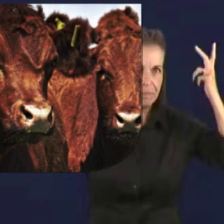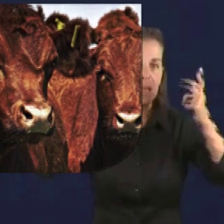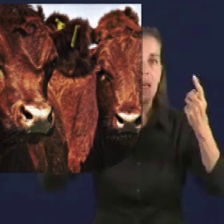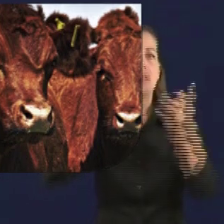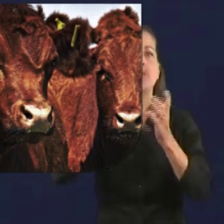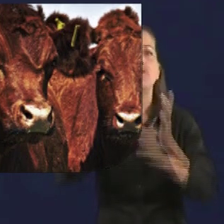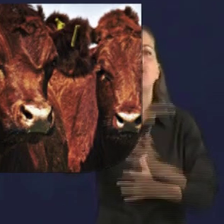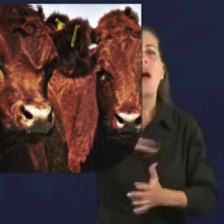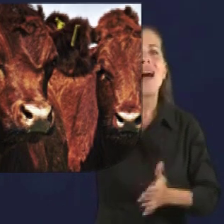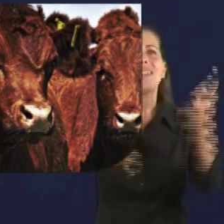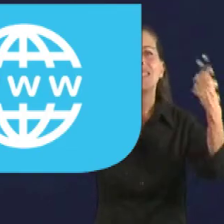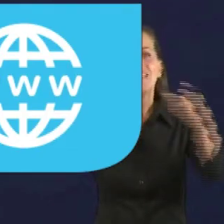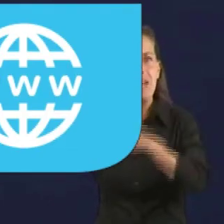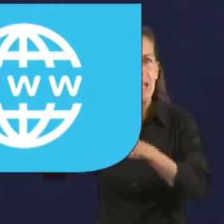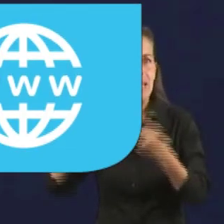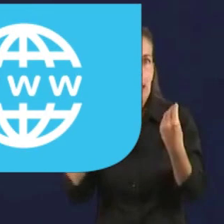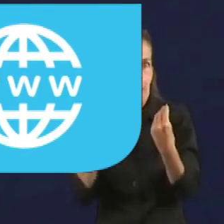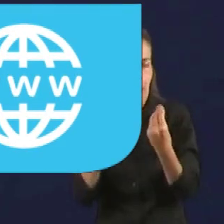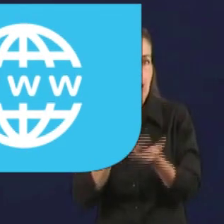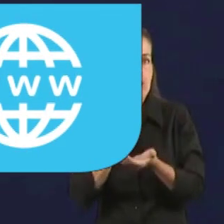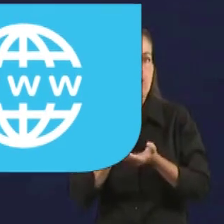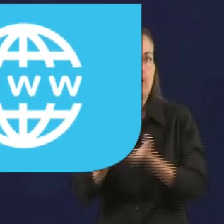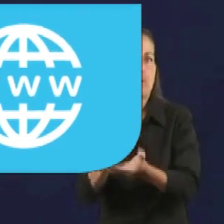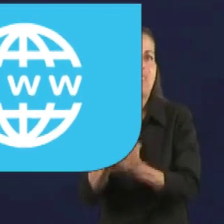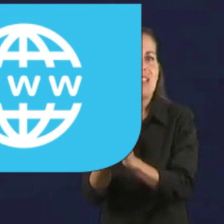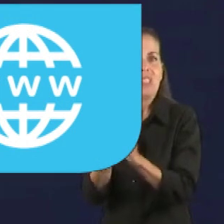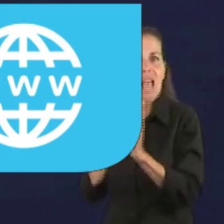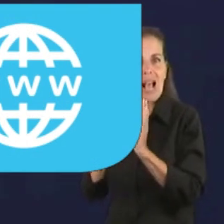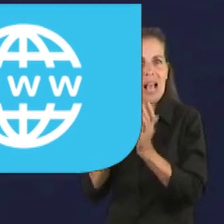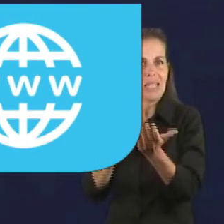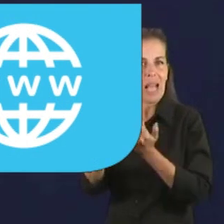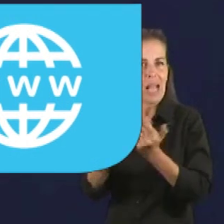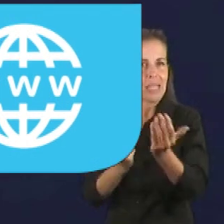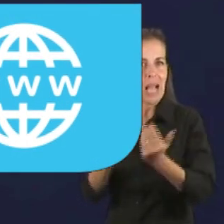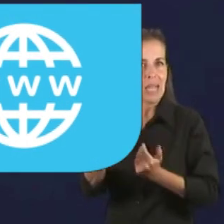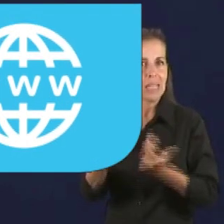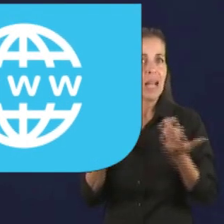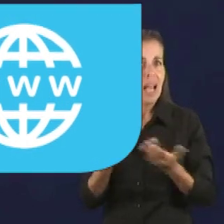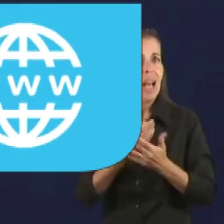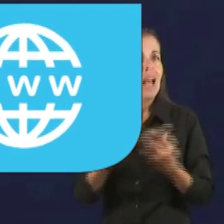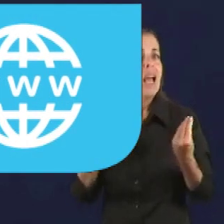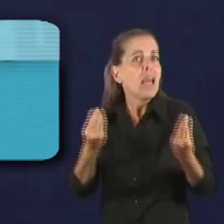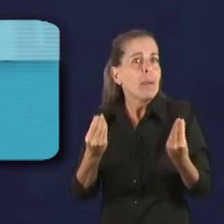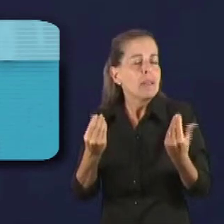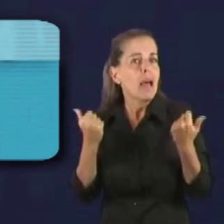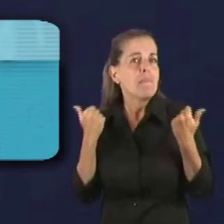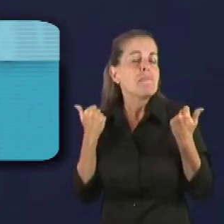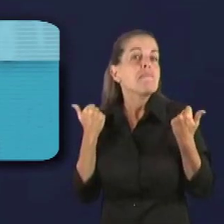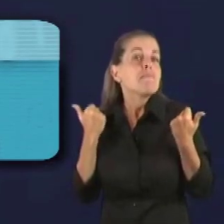argumentando que la quita de subsidios, bueno, era o alcanzaba al interior y no al AMBA, así